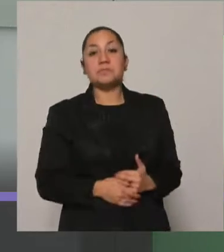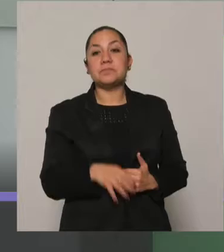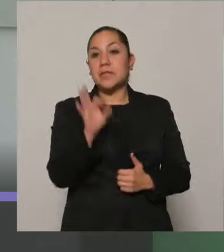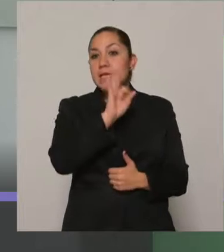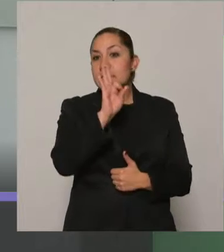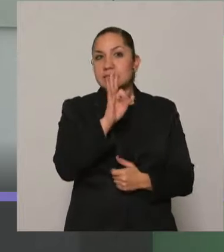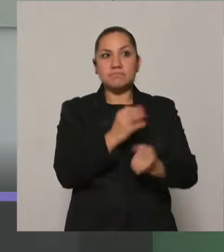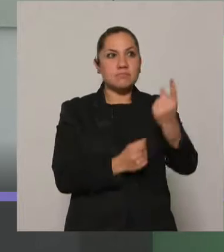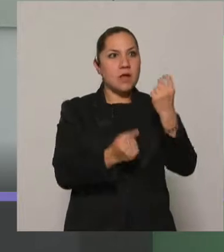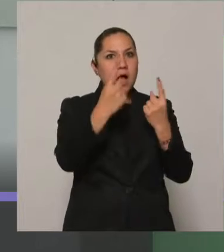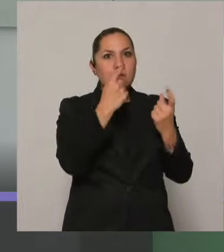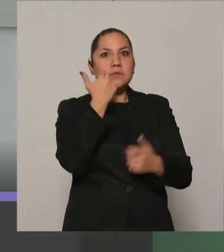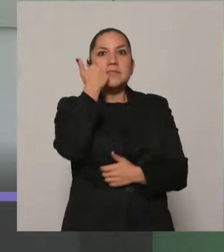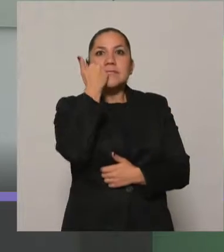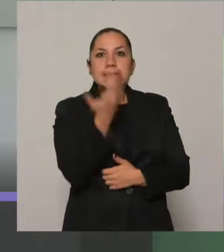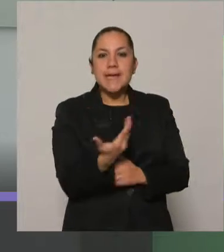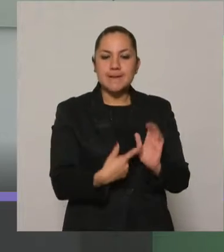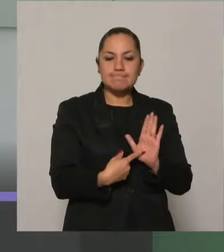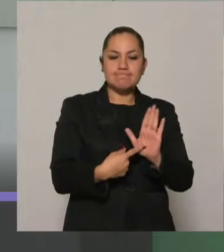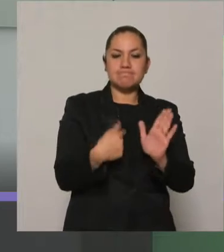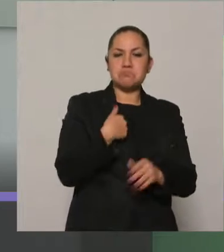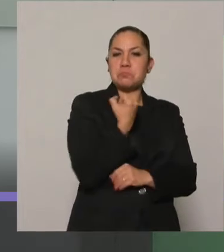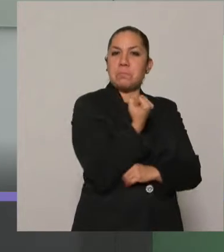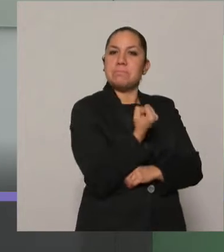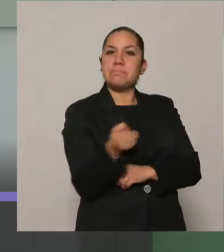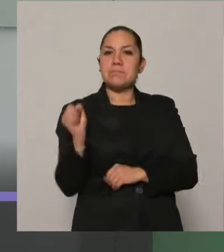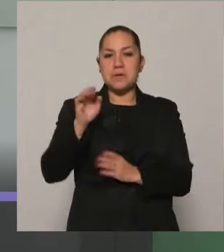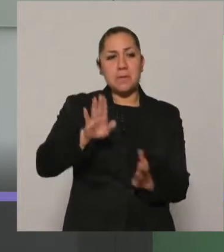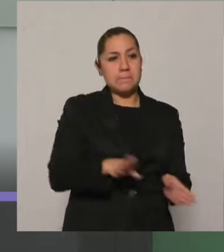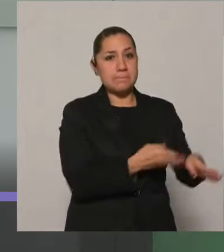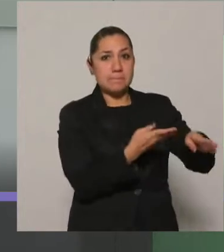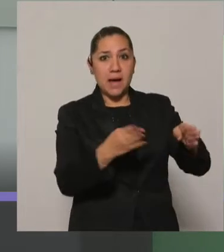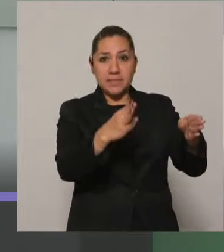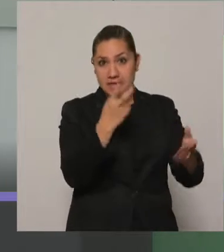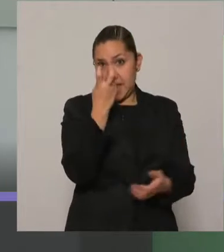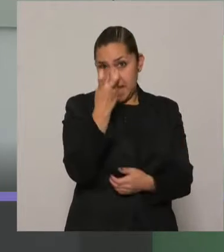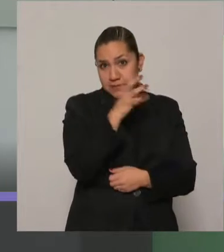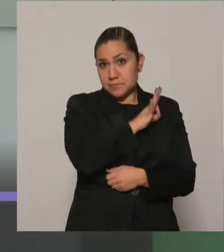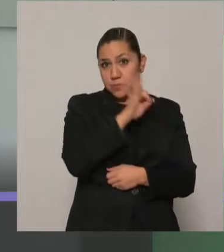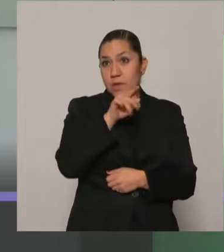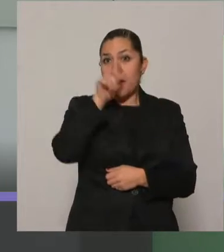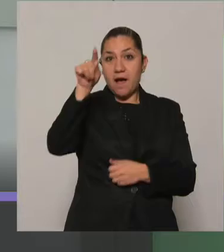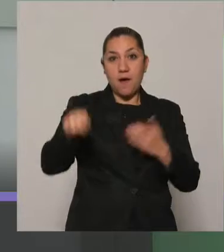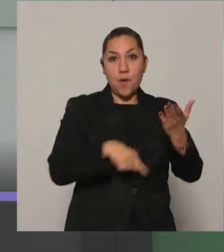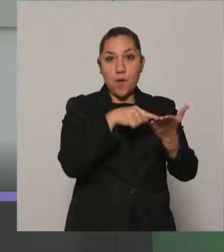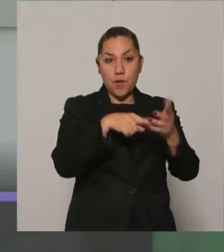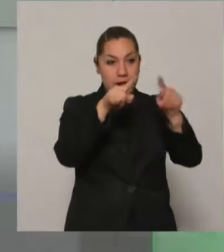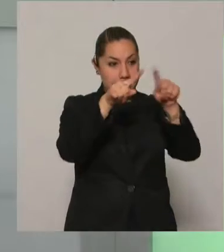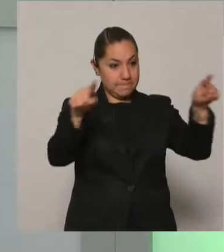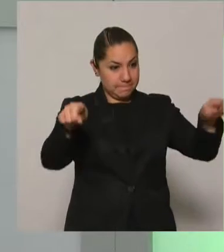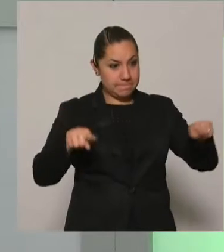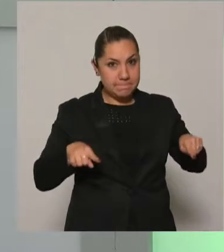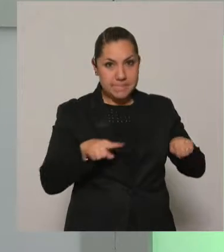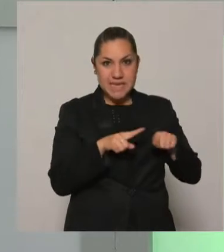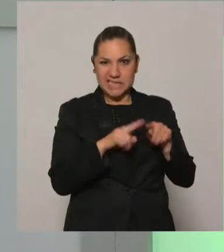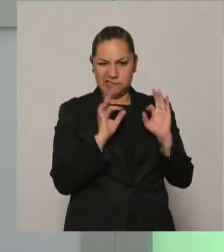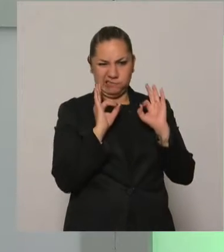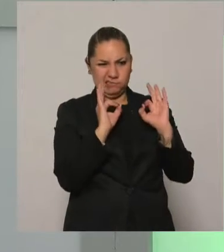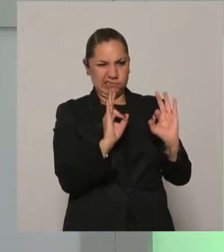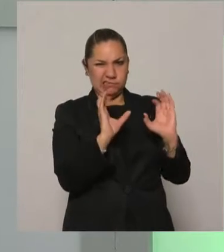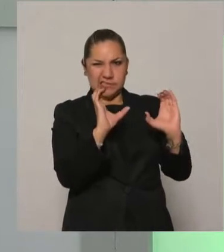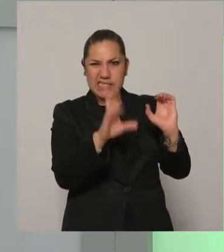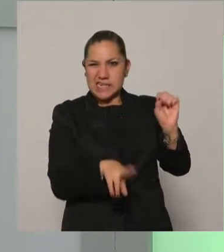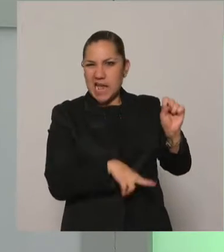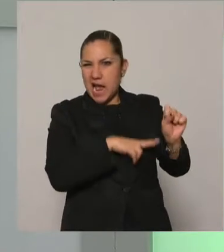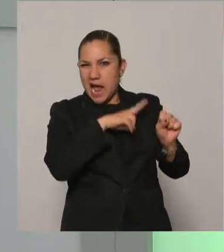de patinadores pueden ir a la pista ecologísima con 3 S para demostrar que es una pista realmente ecológica, que